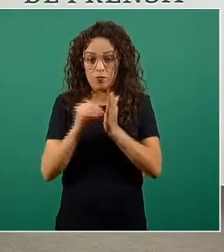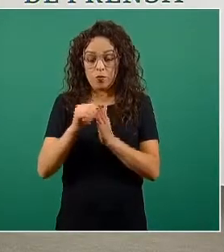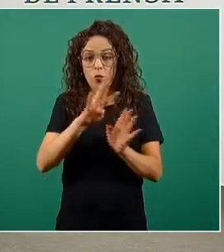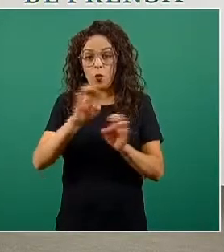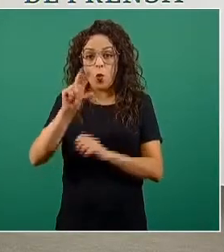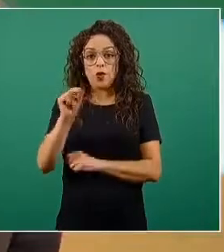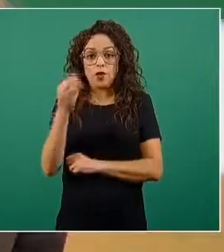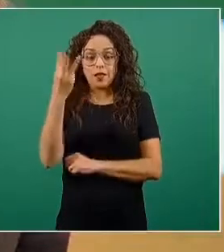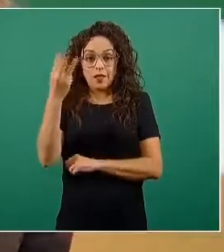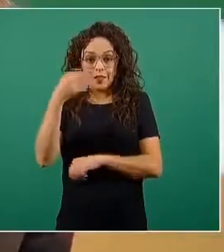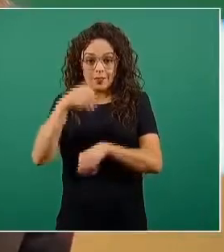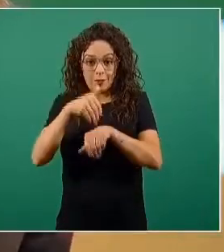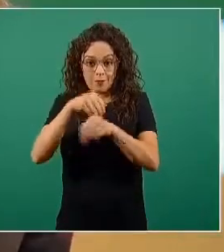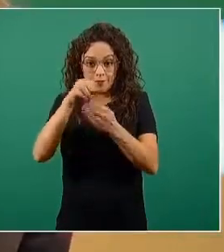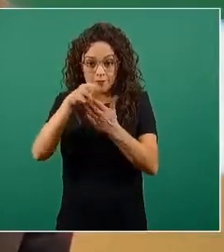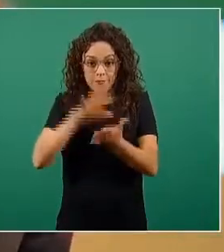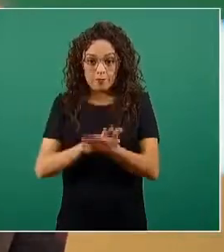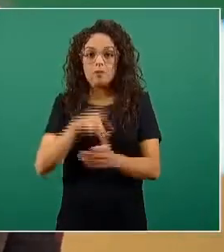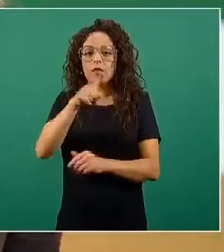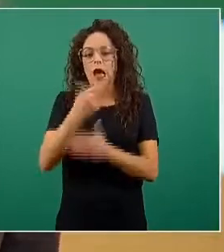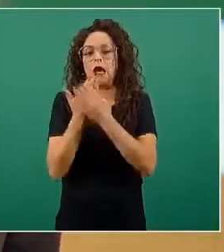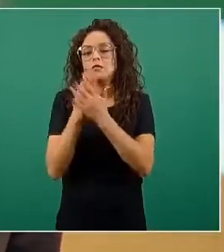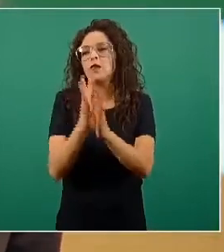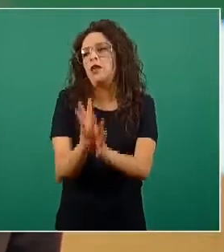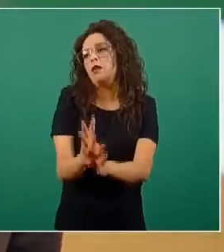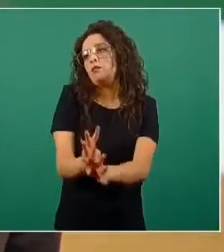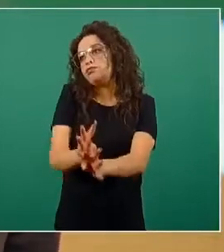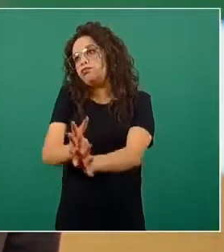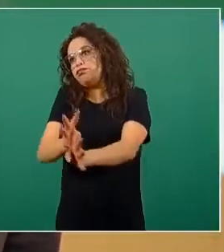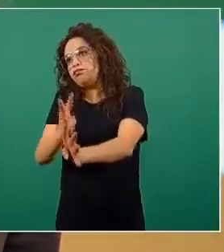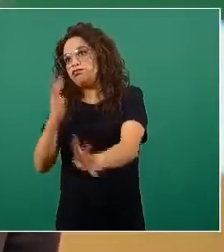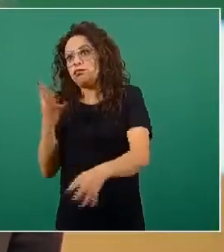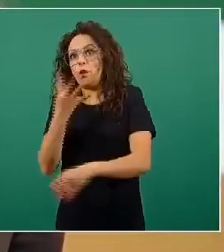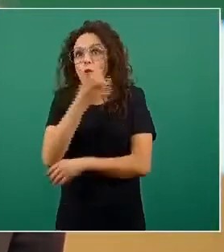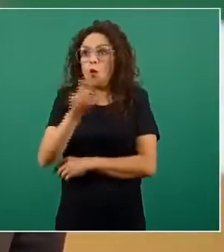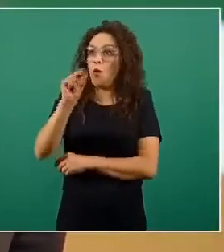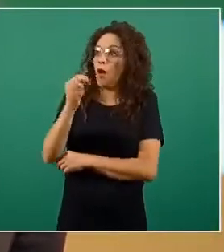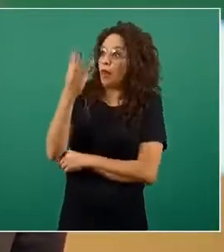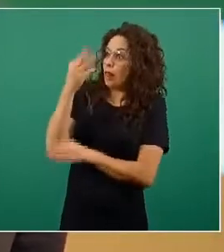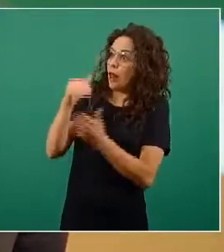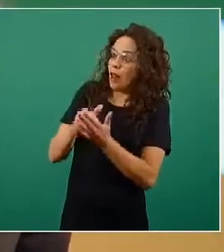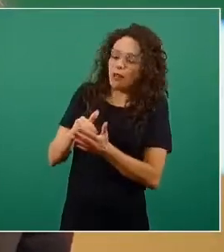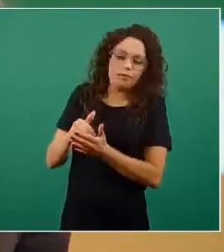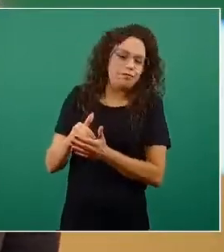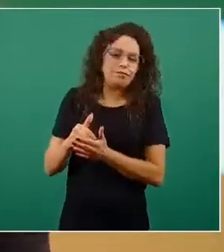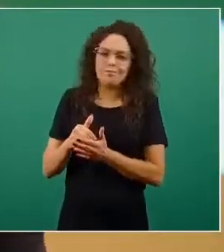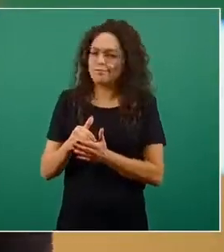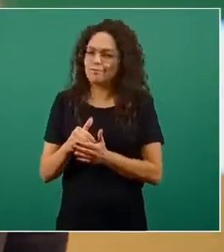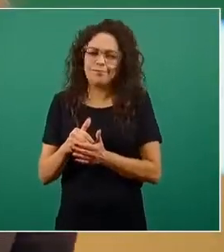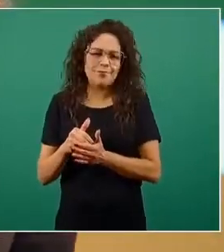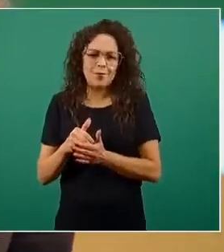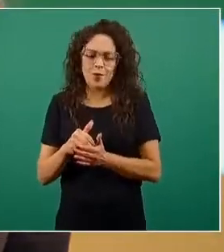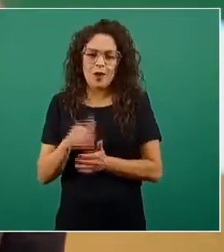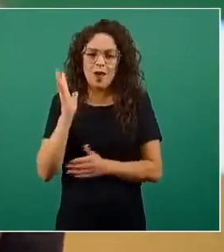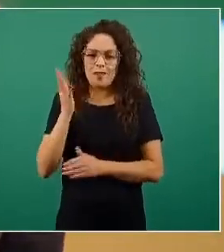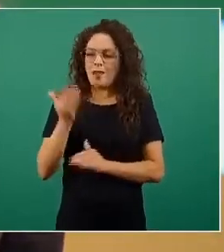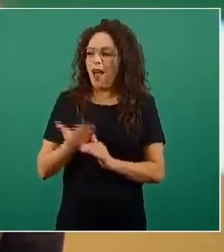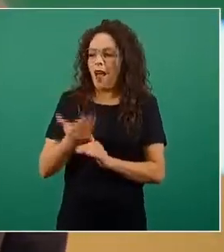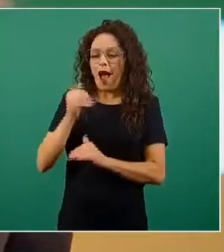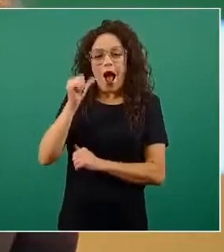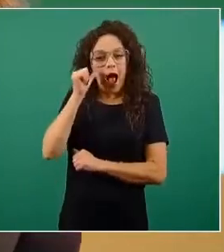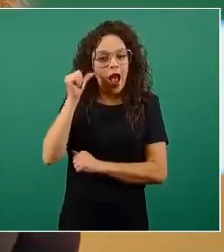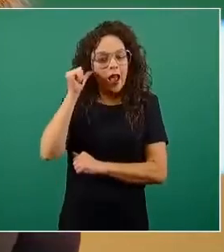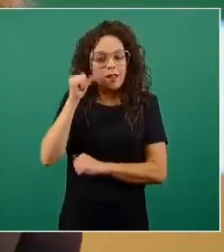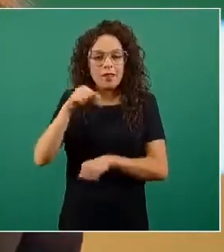1,483,000 registro, van a hacer una fila de 1,483,000, ¿no? Y no es así, como explicaba el doctor Gatell el día de